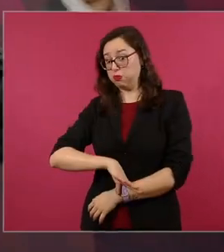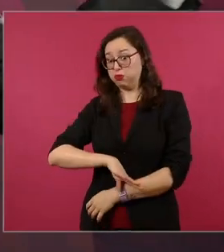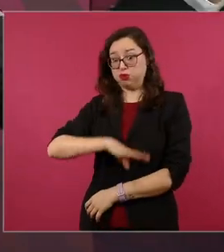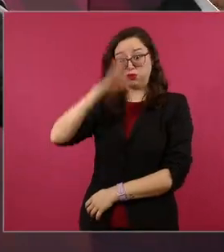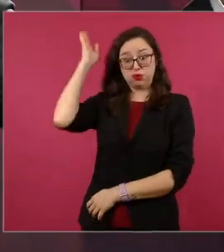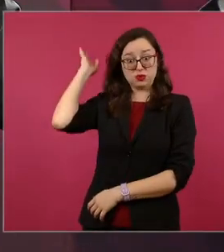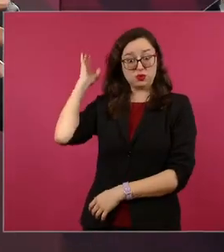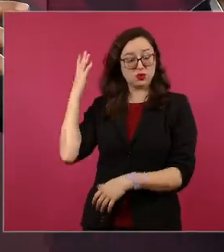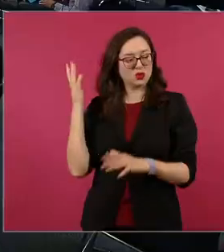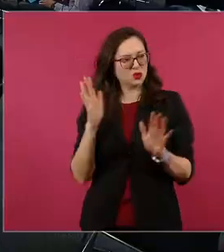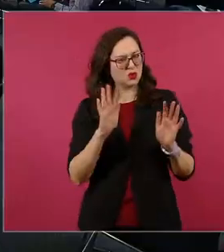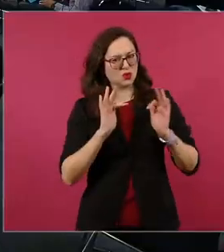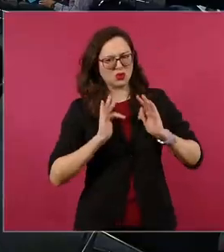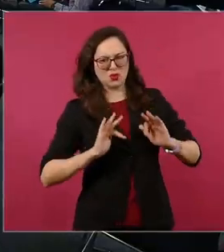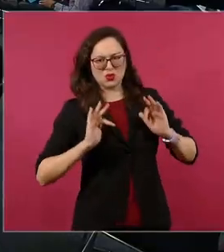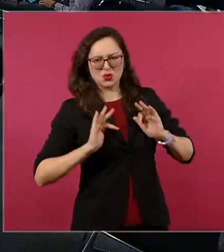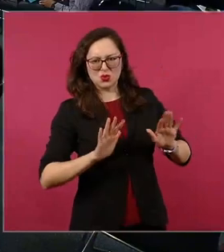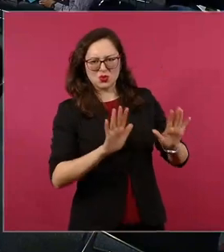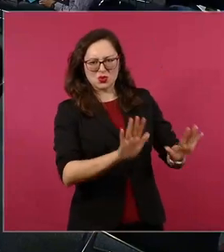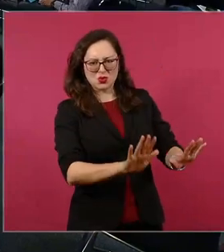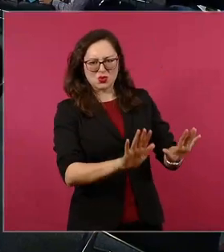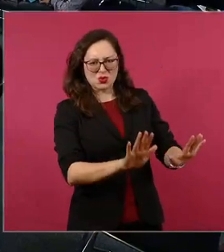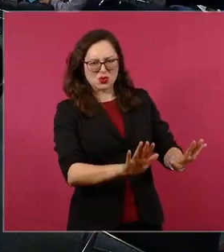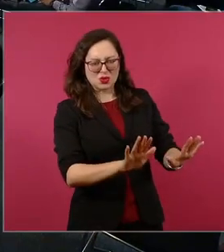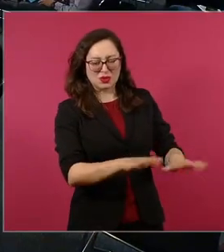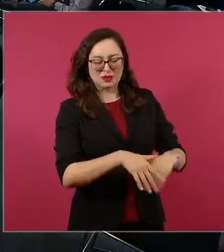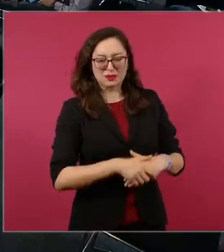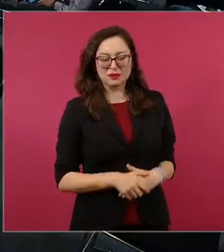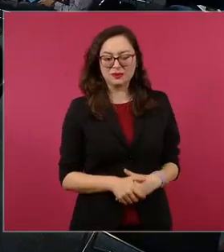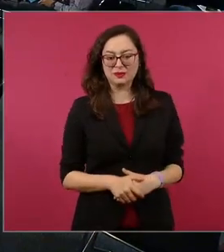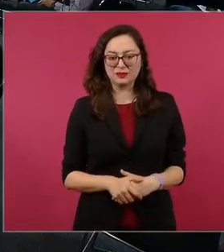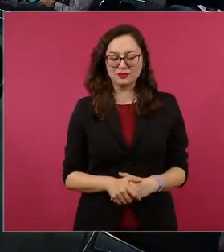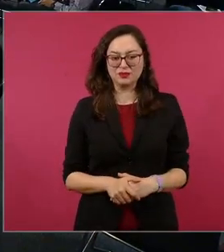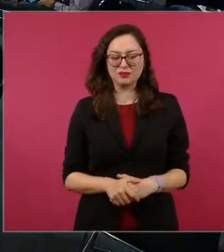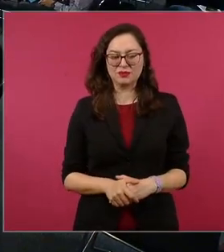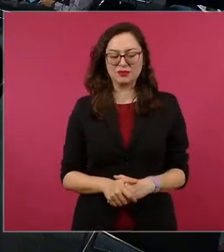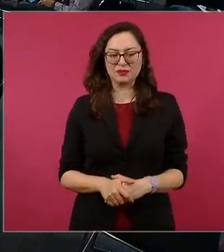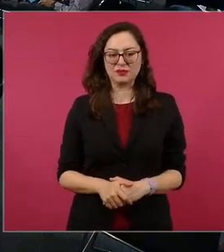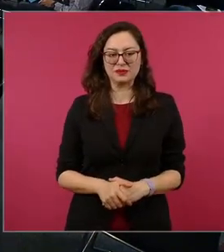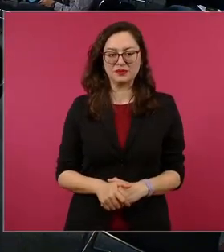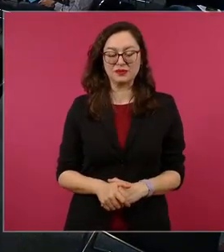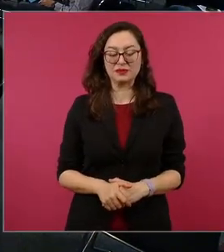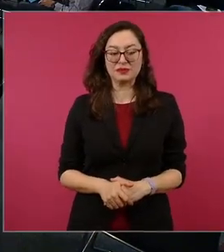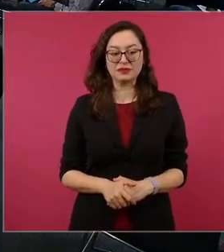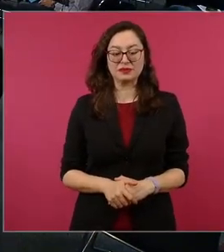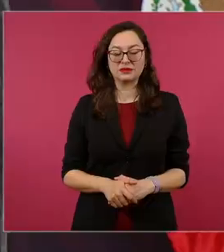Ayer en las filas, en